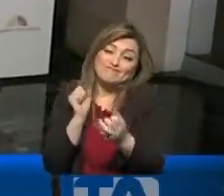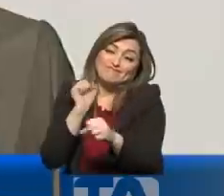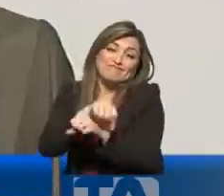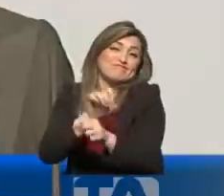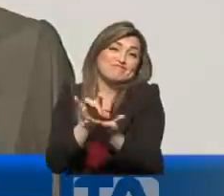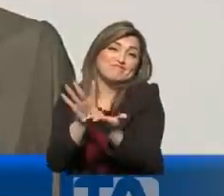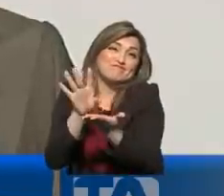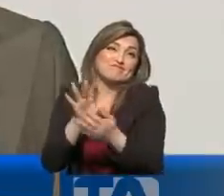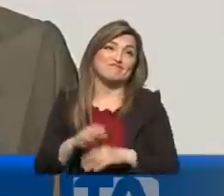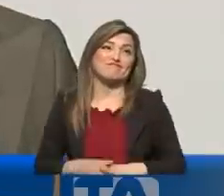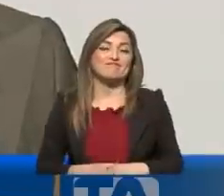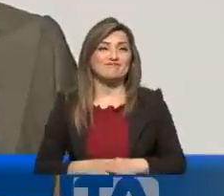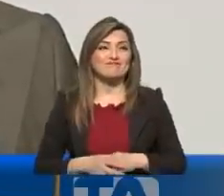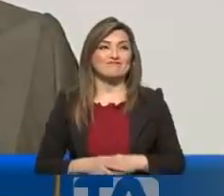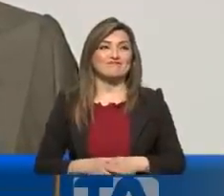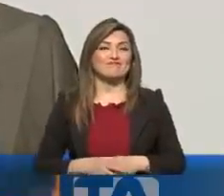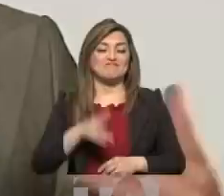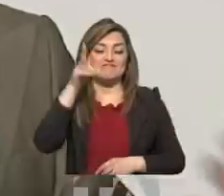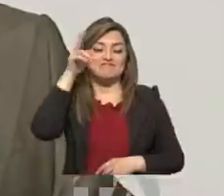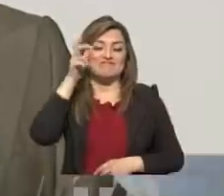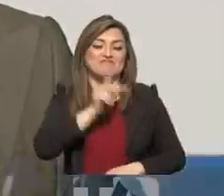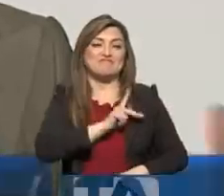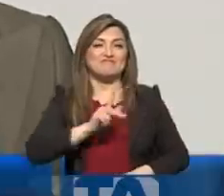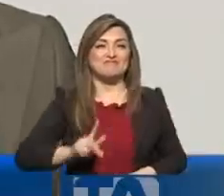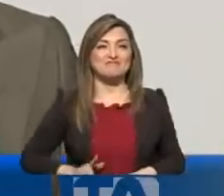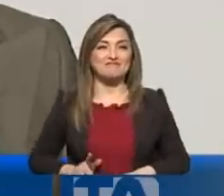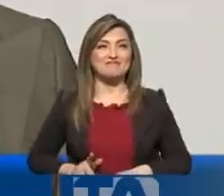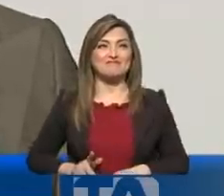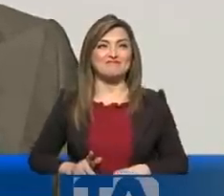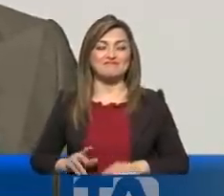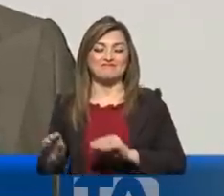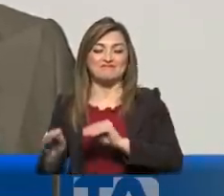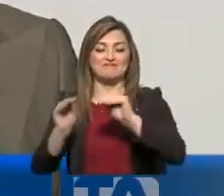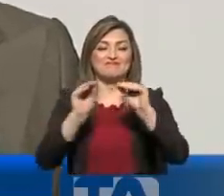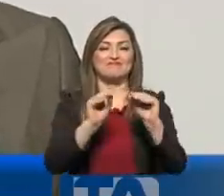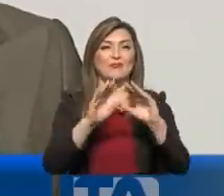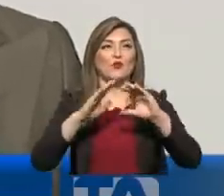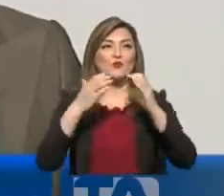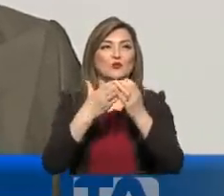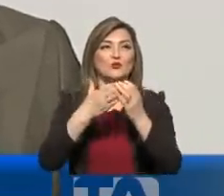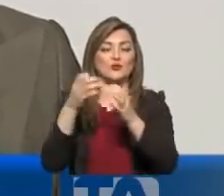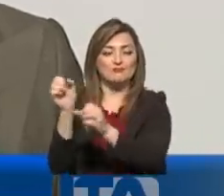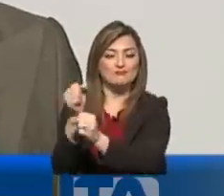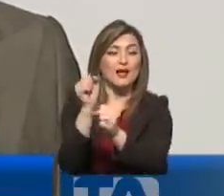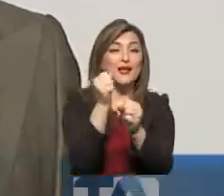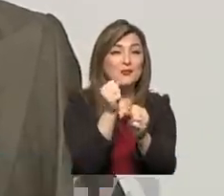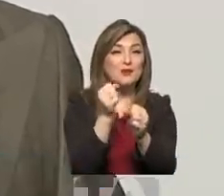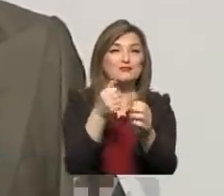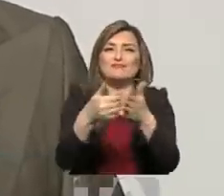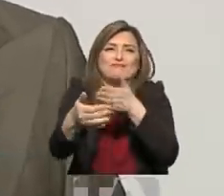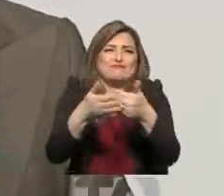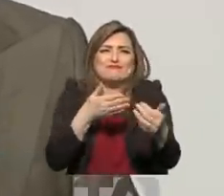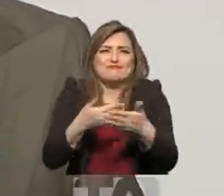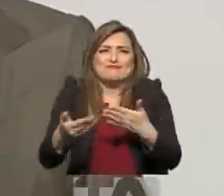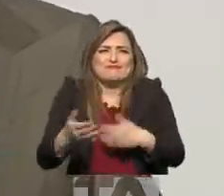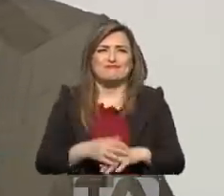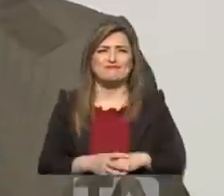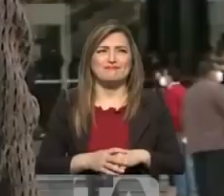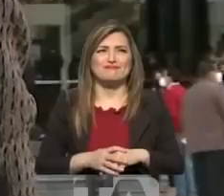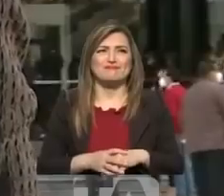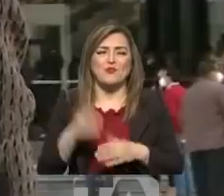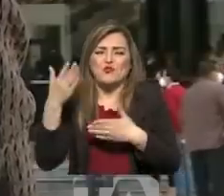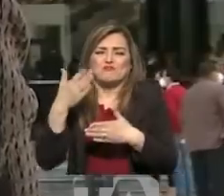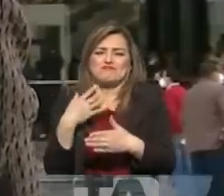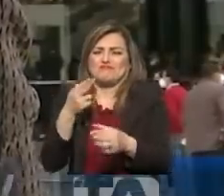fuera. En mi caso personal, deciden enviarme a la comisión de aseo. Ahí estaré, no hay problema. No nos hace falta tampoco una comisión para hacer